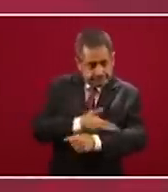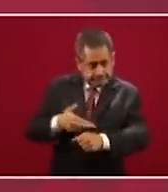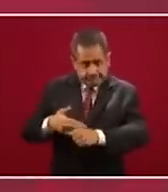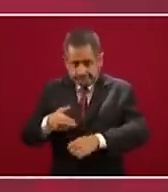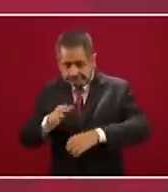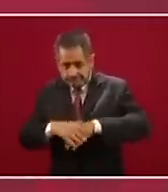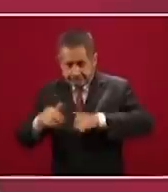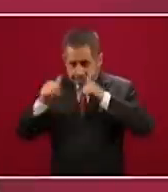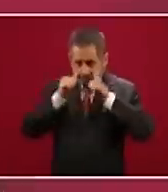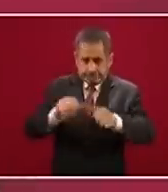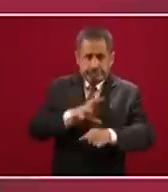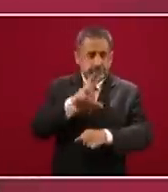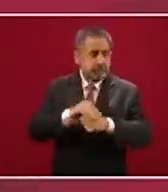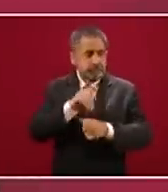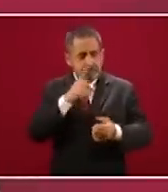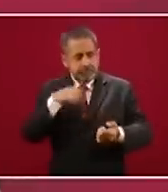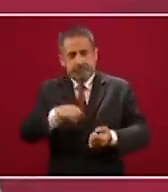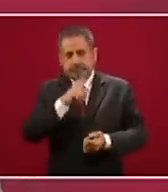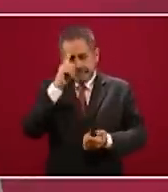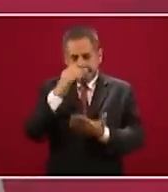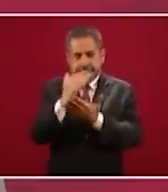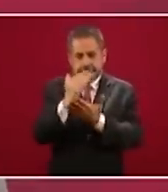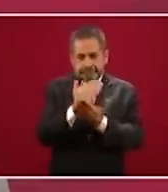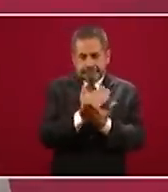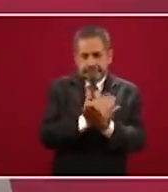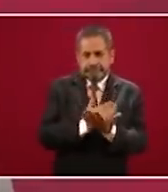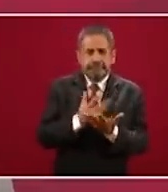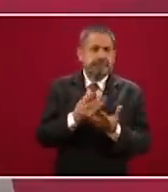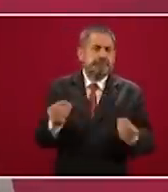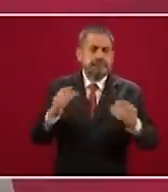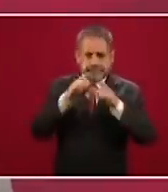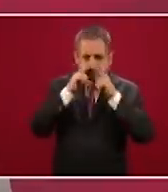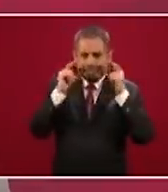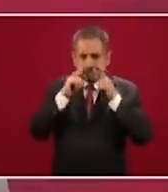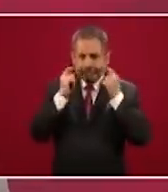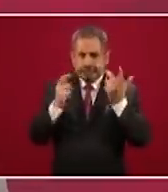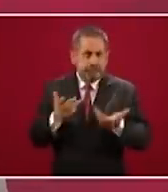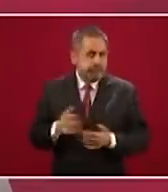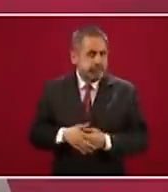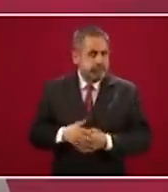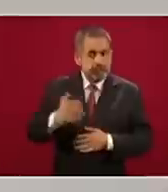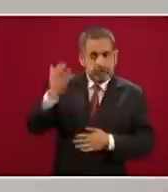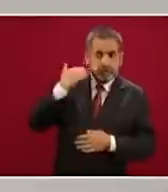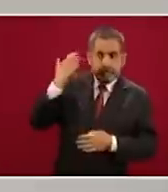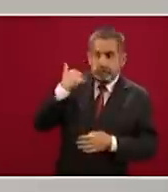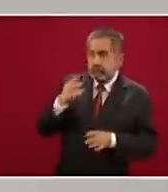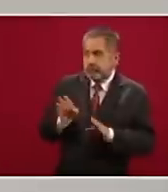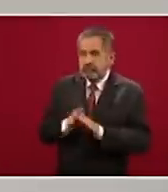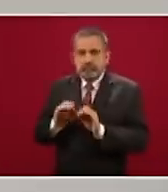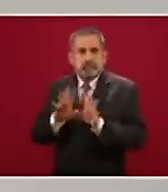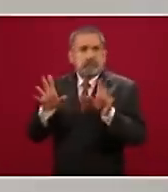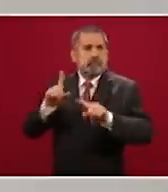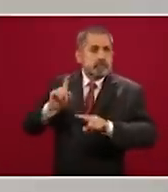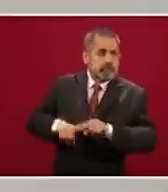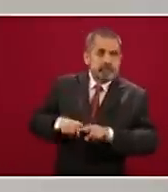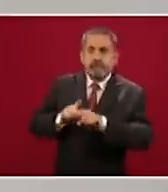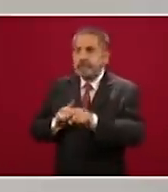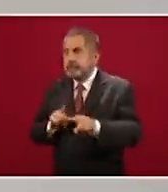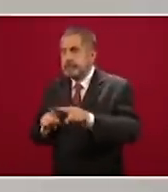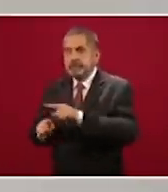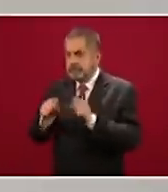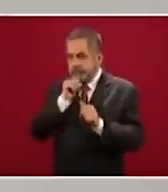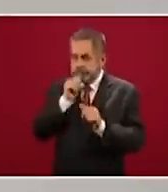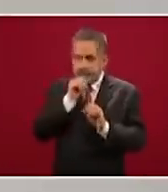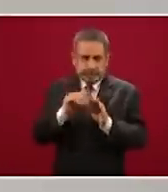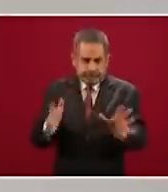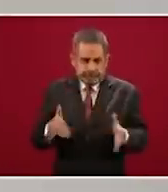atención y la mitigación de la pandemia de influenza y no había una manera institucional clara de obtenerlos.